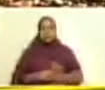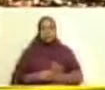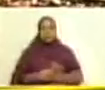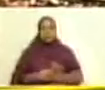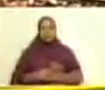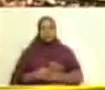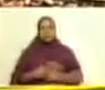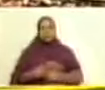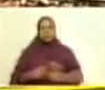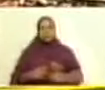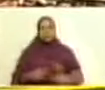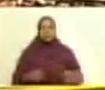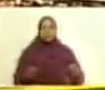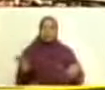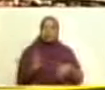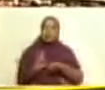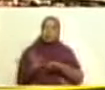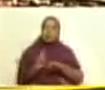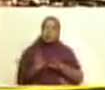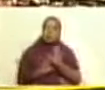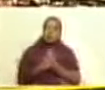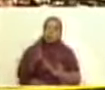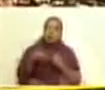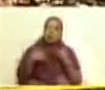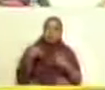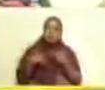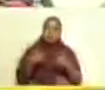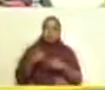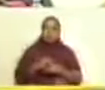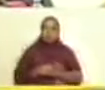Y hay que radicalizar en ese camino las acciones.